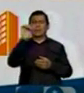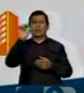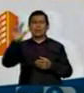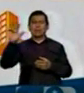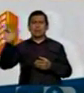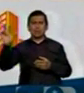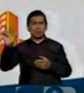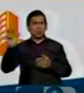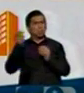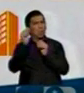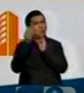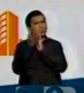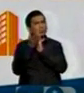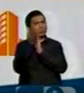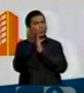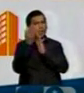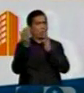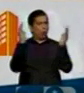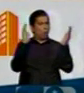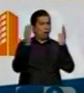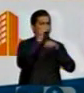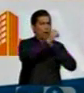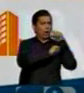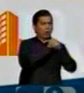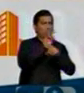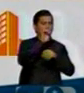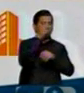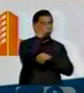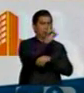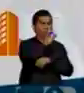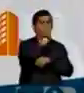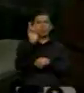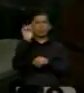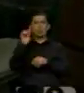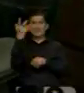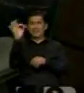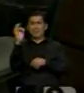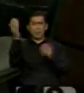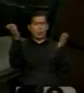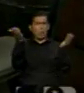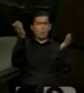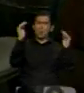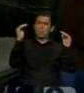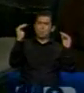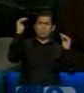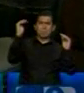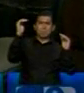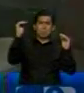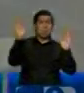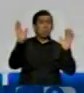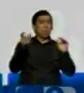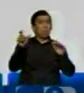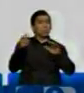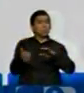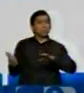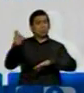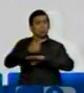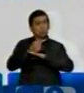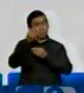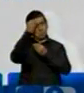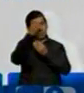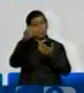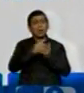de 2018, según cifras de la Superintendencia de Compañías. Víctor Anchundia, titular de la entidad, asegura